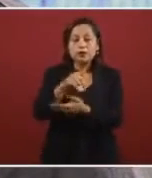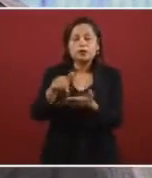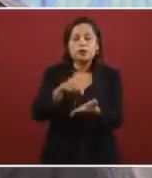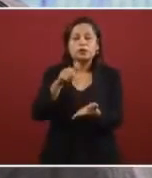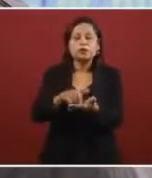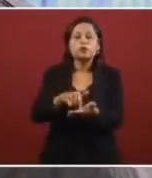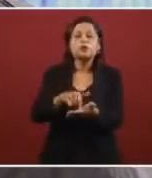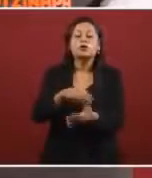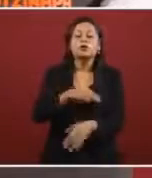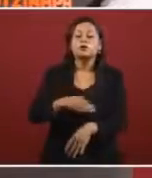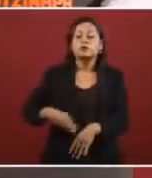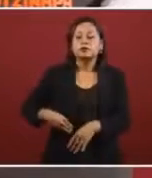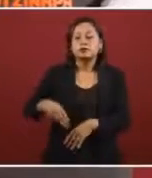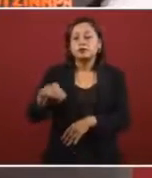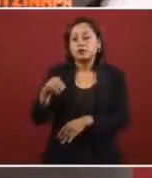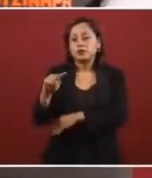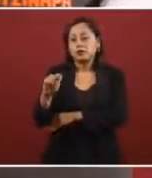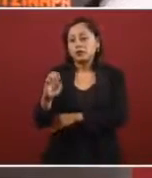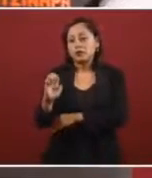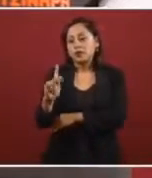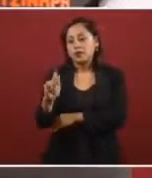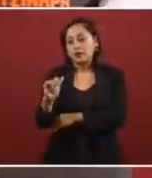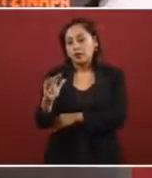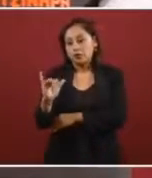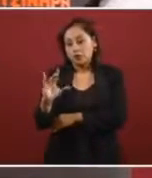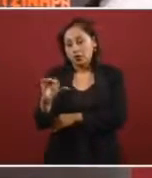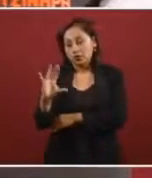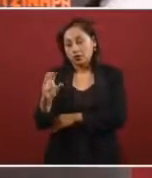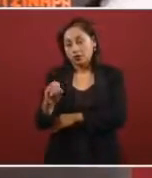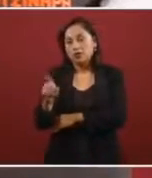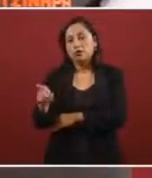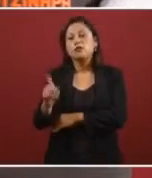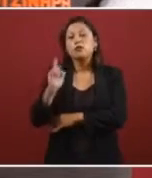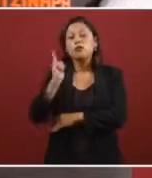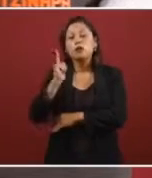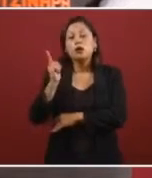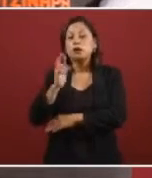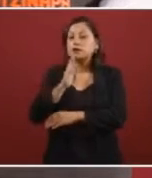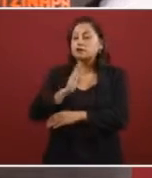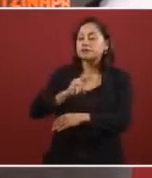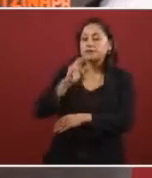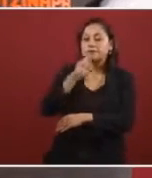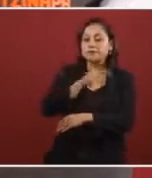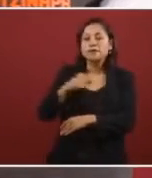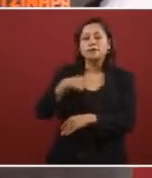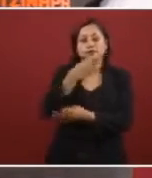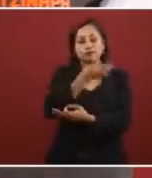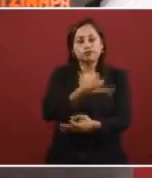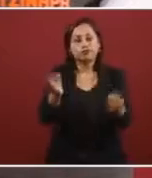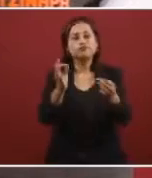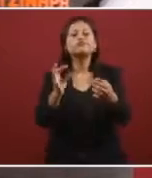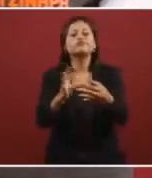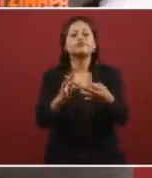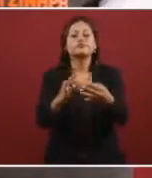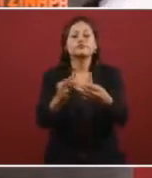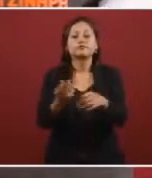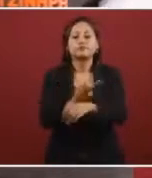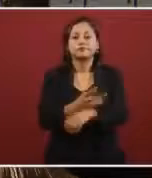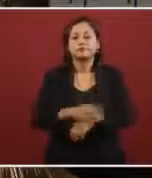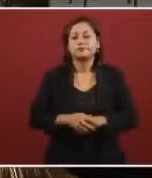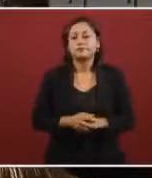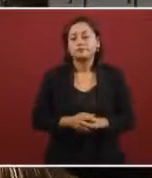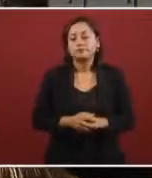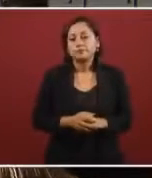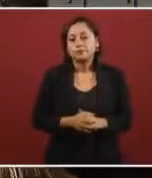final Tepecuacuilco, e inmediatamente se tenga algún happening. resultado, se informará We expect a to, la sociedad. as soon as we have a result, we will give information